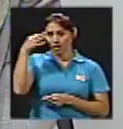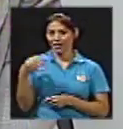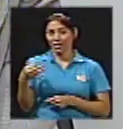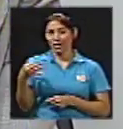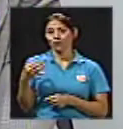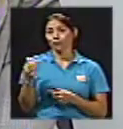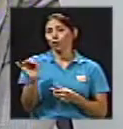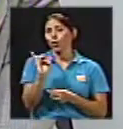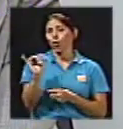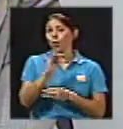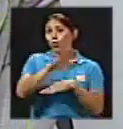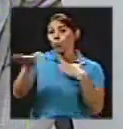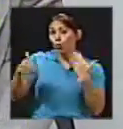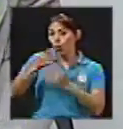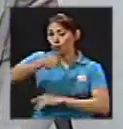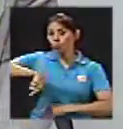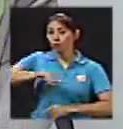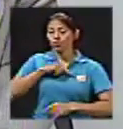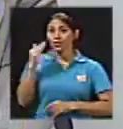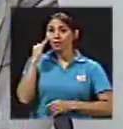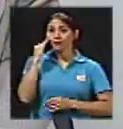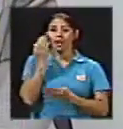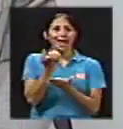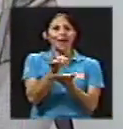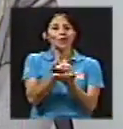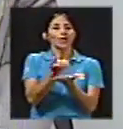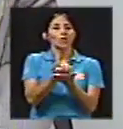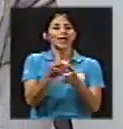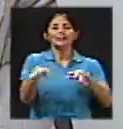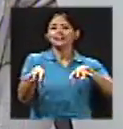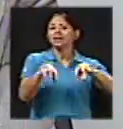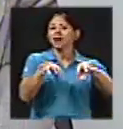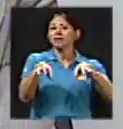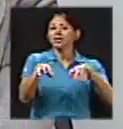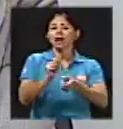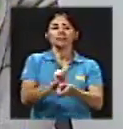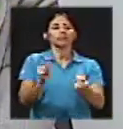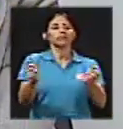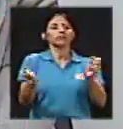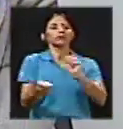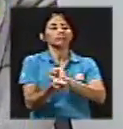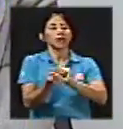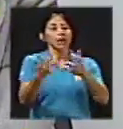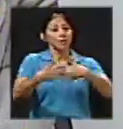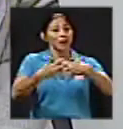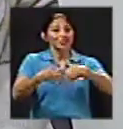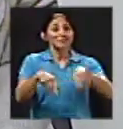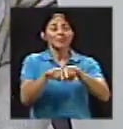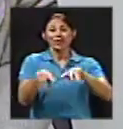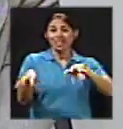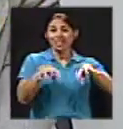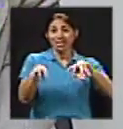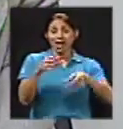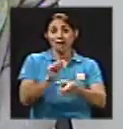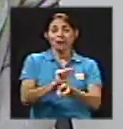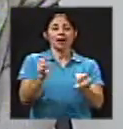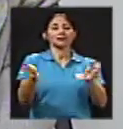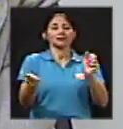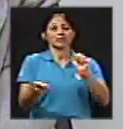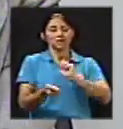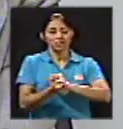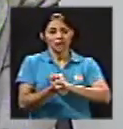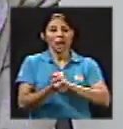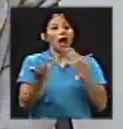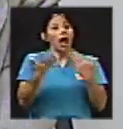como todos sabemos, la economía es dinámica, las empresas son dinámicas, y en el mundo de hoy eso es todavía más cierto, porque el impacto de